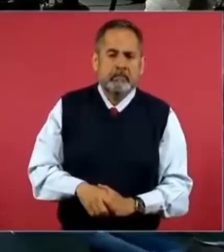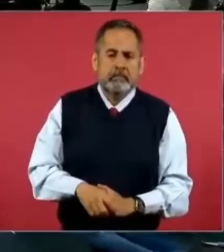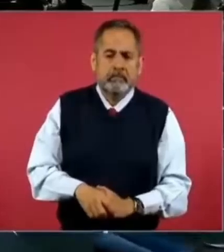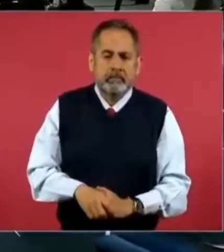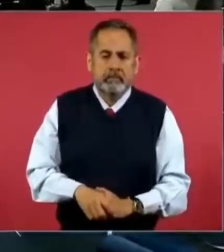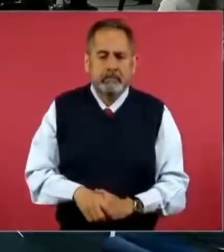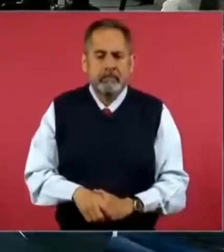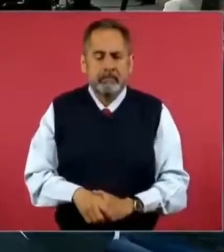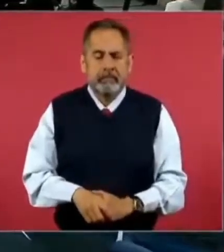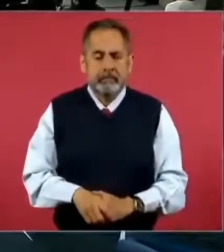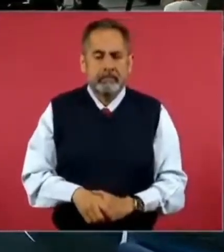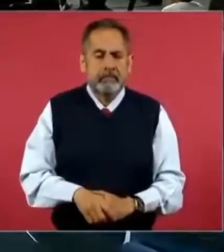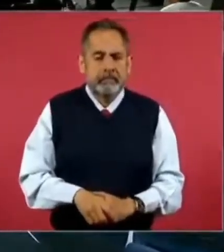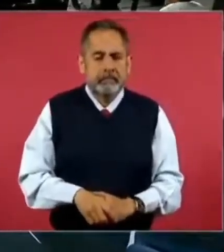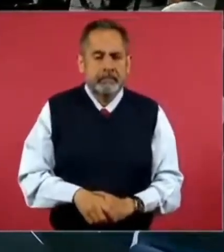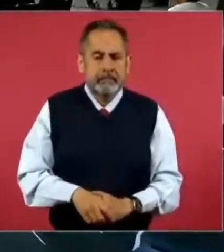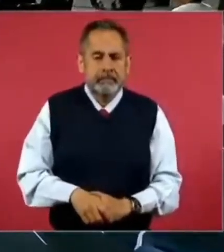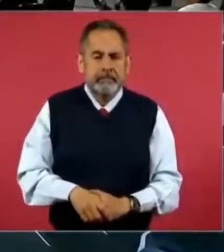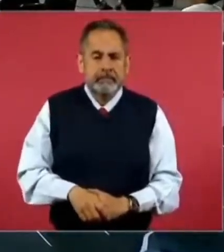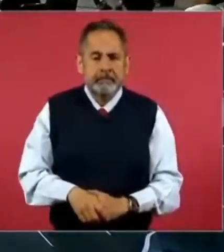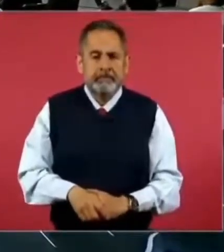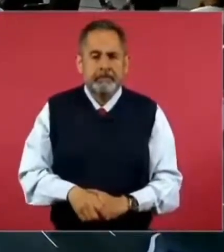ahí le andan